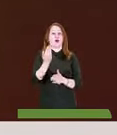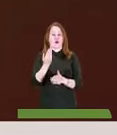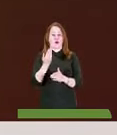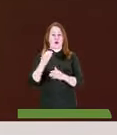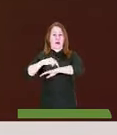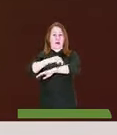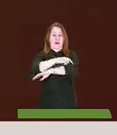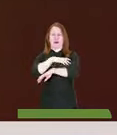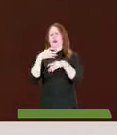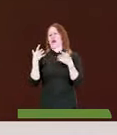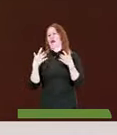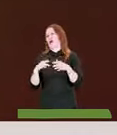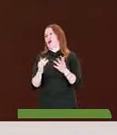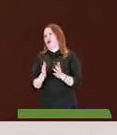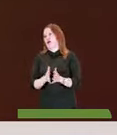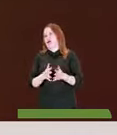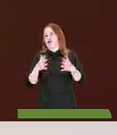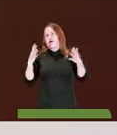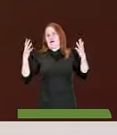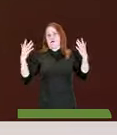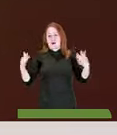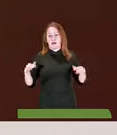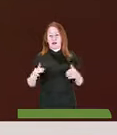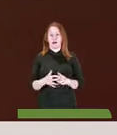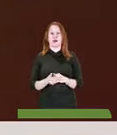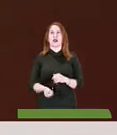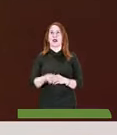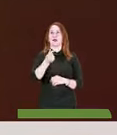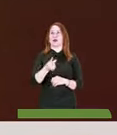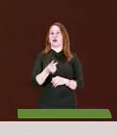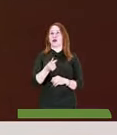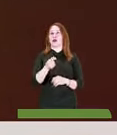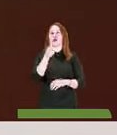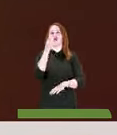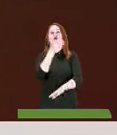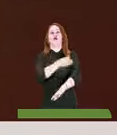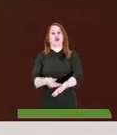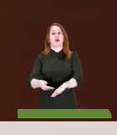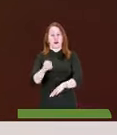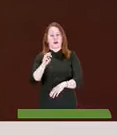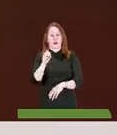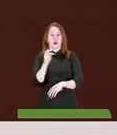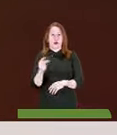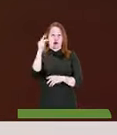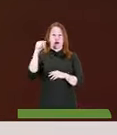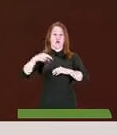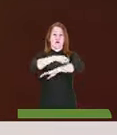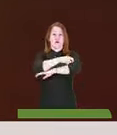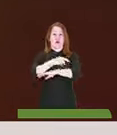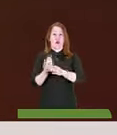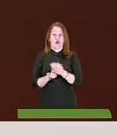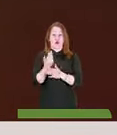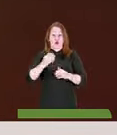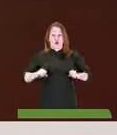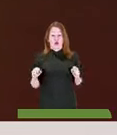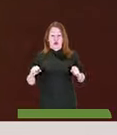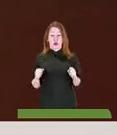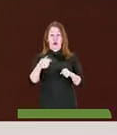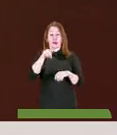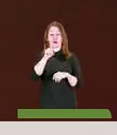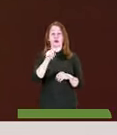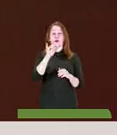aumentar muchísimo el 1.600.000 metros cuadrados que tenemos, casi llegar a 2 millones de metros cuadrados de andenes nuevos en Bogotá y 16.8 kilómetros